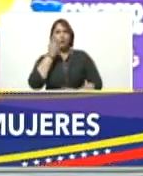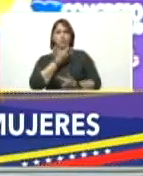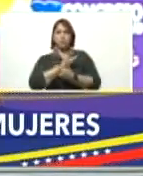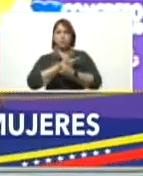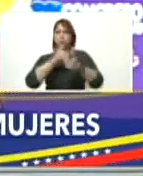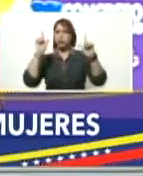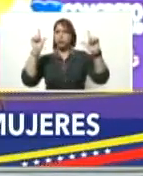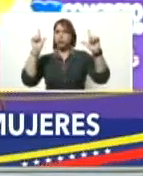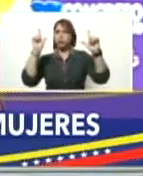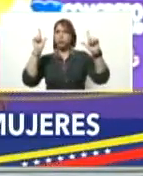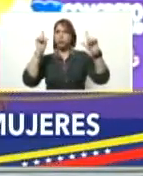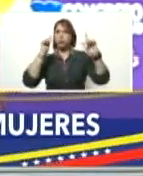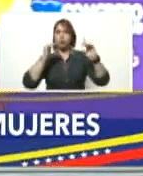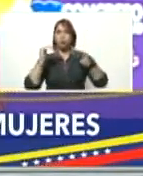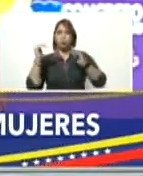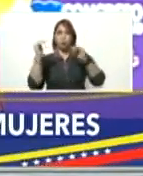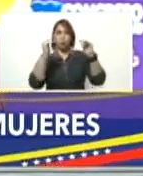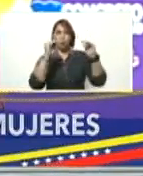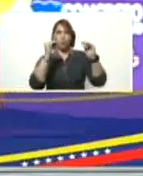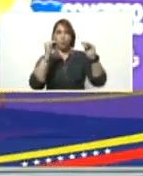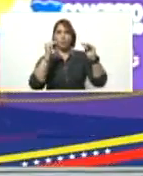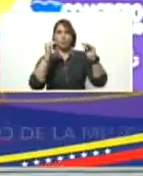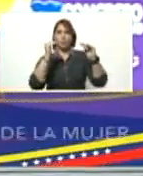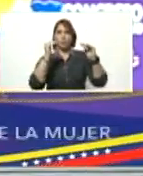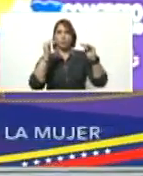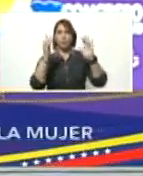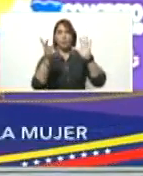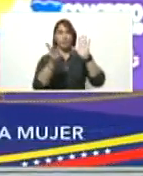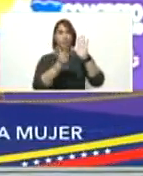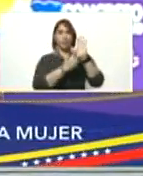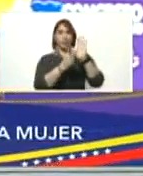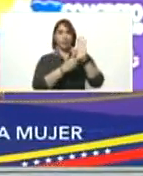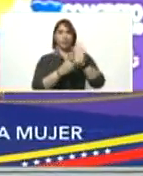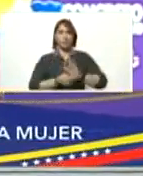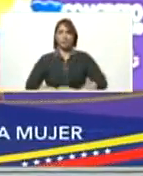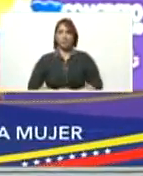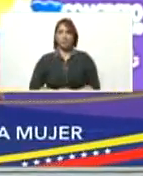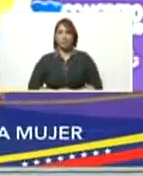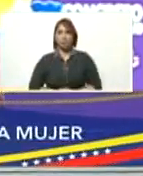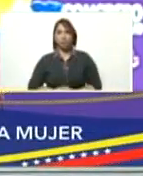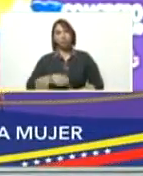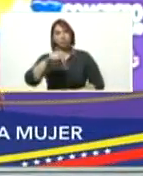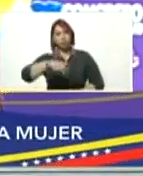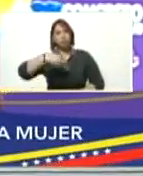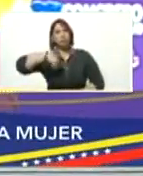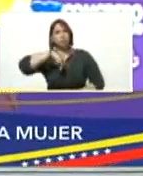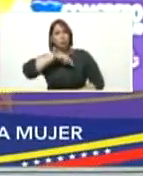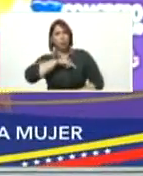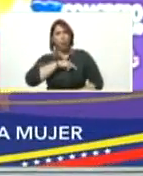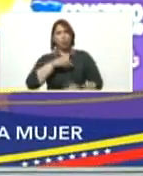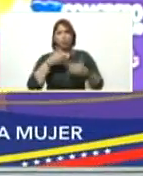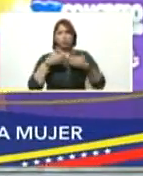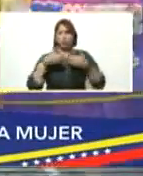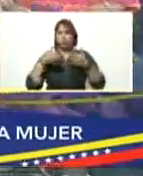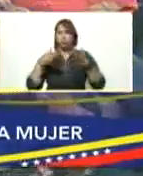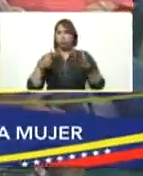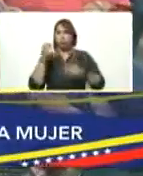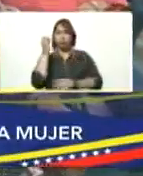liberación, de igualdad y de verdad. Hoy estamos instalando